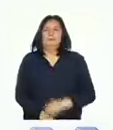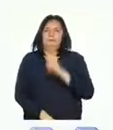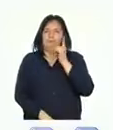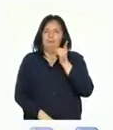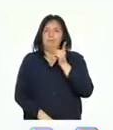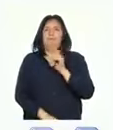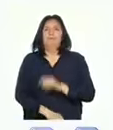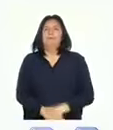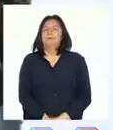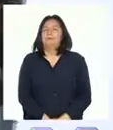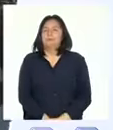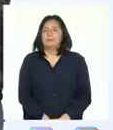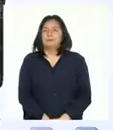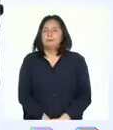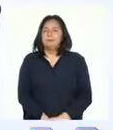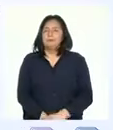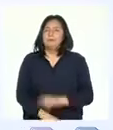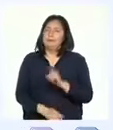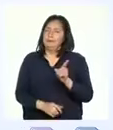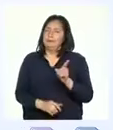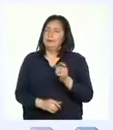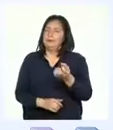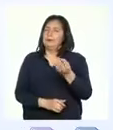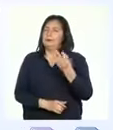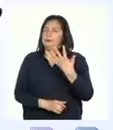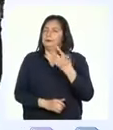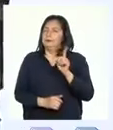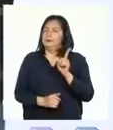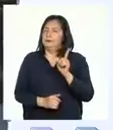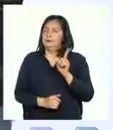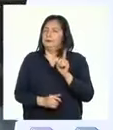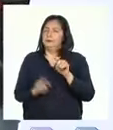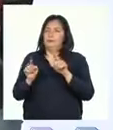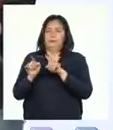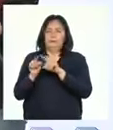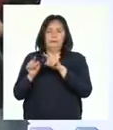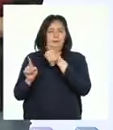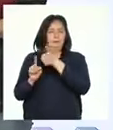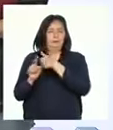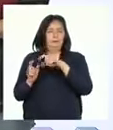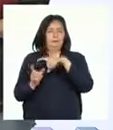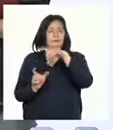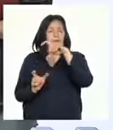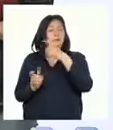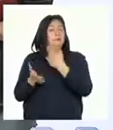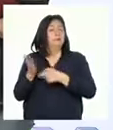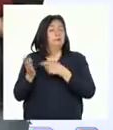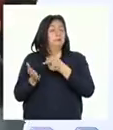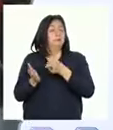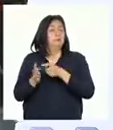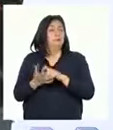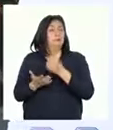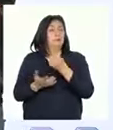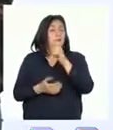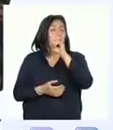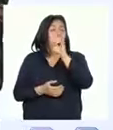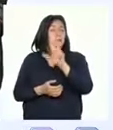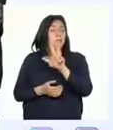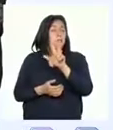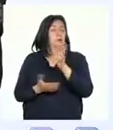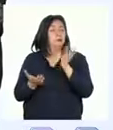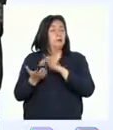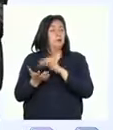Así. Lo que el problema dice es que en el mismo producto, por el mismo precio, viene